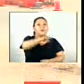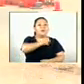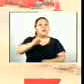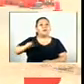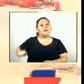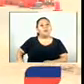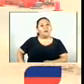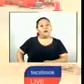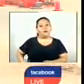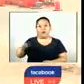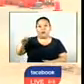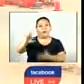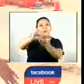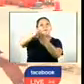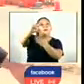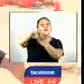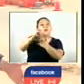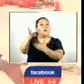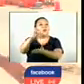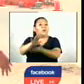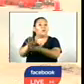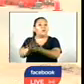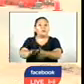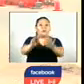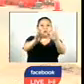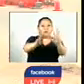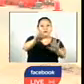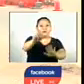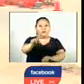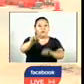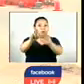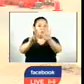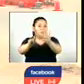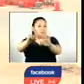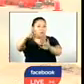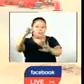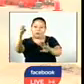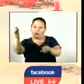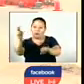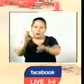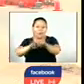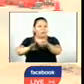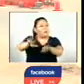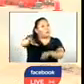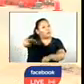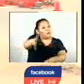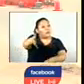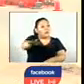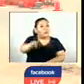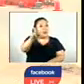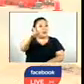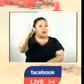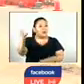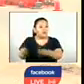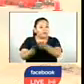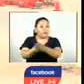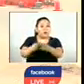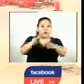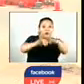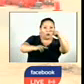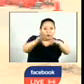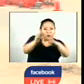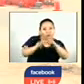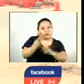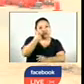la inversión del proyecto es de 7.6 millones de dólares aproximadamente esto incluye la construcción la